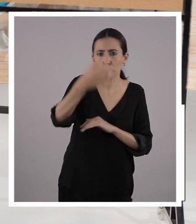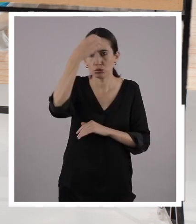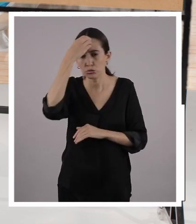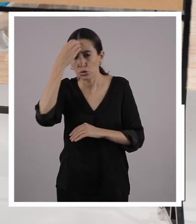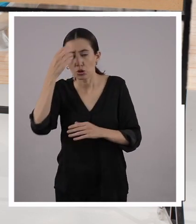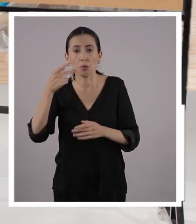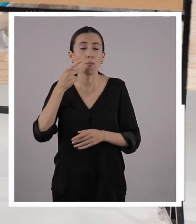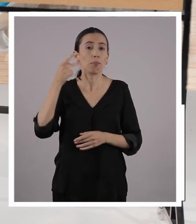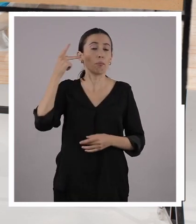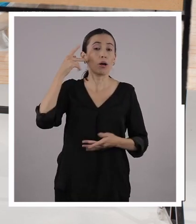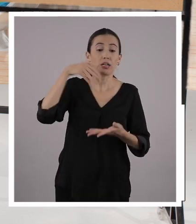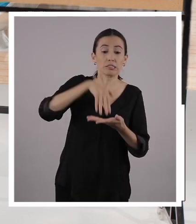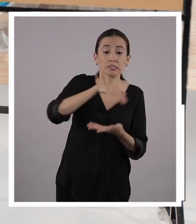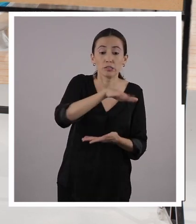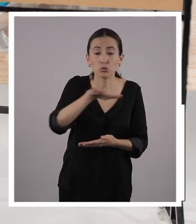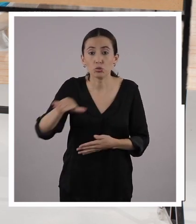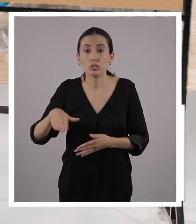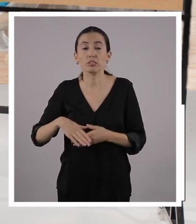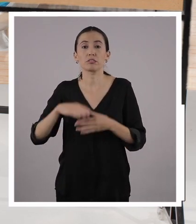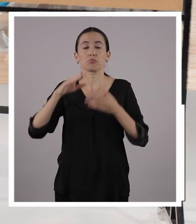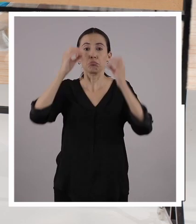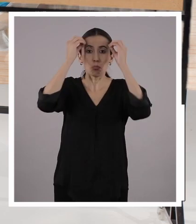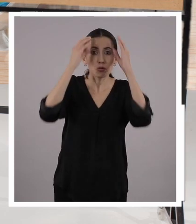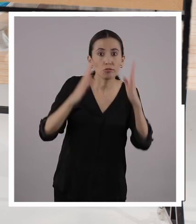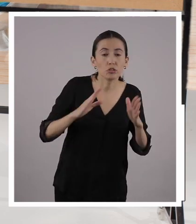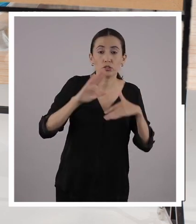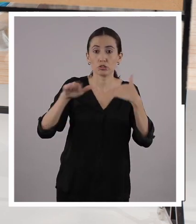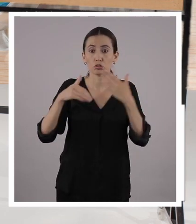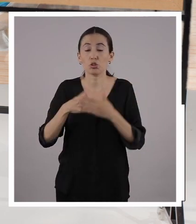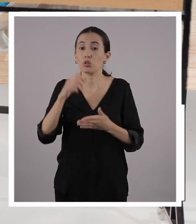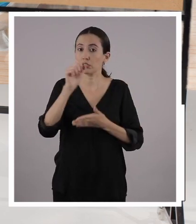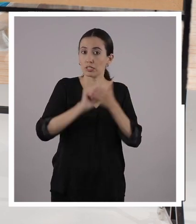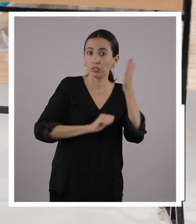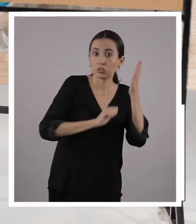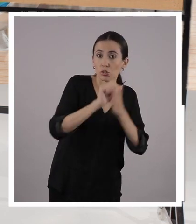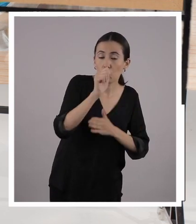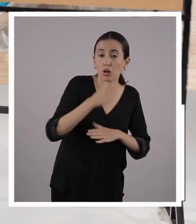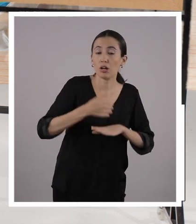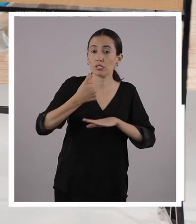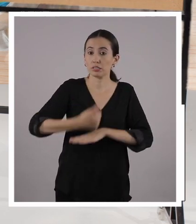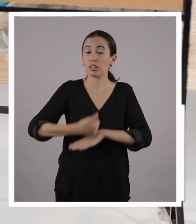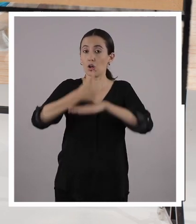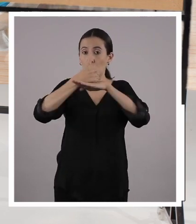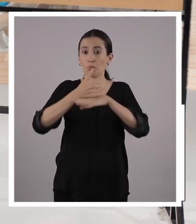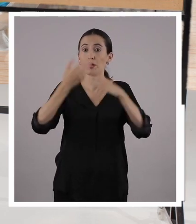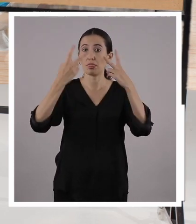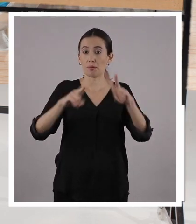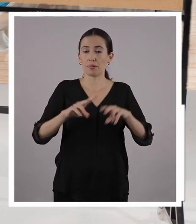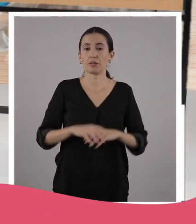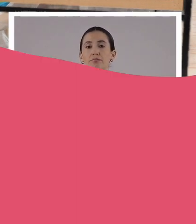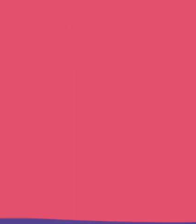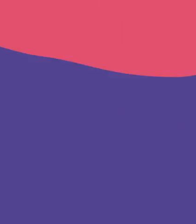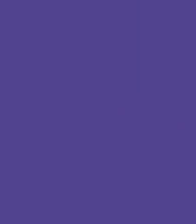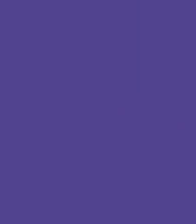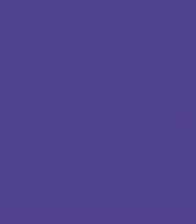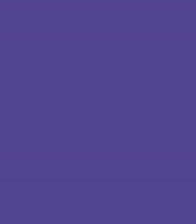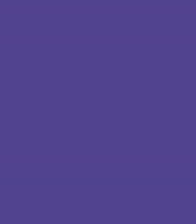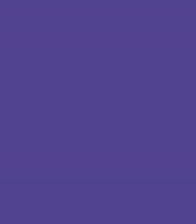la comunidad educativa, padres, estudiantes, maestros y autoridades, y siempre contando con la autorización del COE nacional y